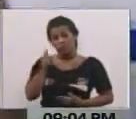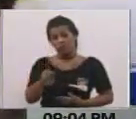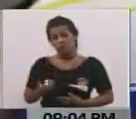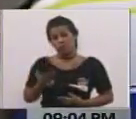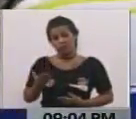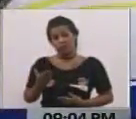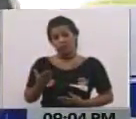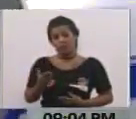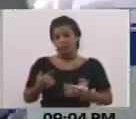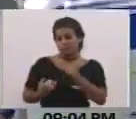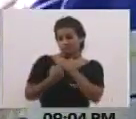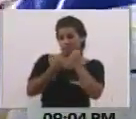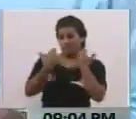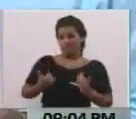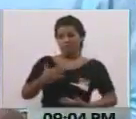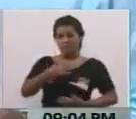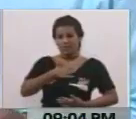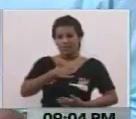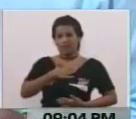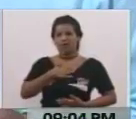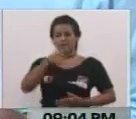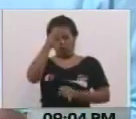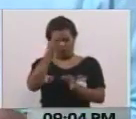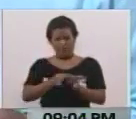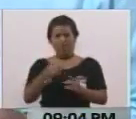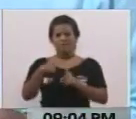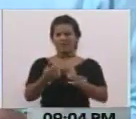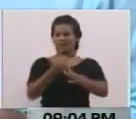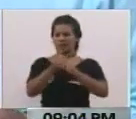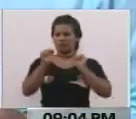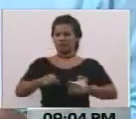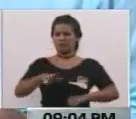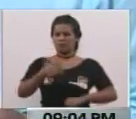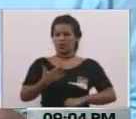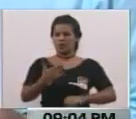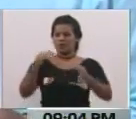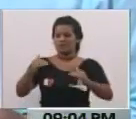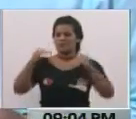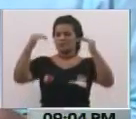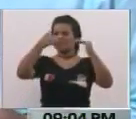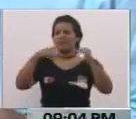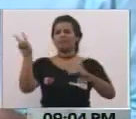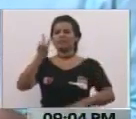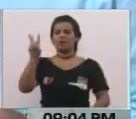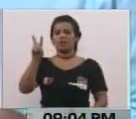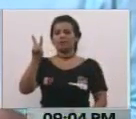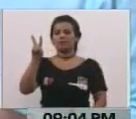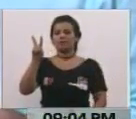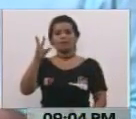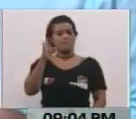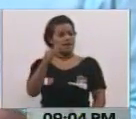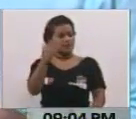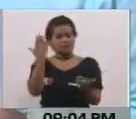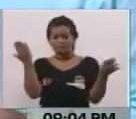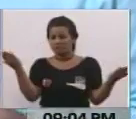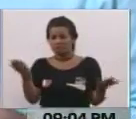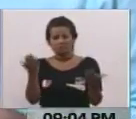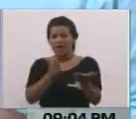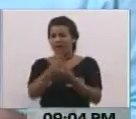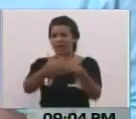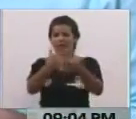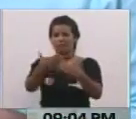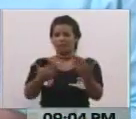que crean que yo tengo la fe y el talento para dejarlos en alto. Y bueno, que adelante,